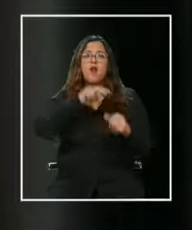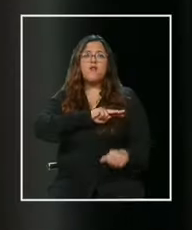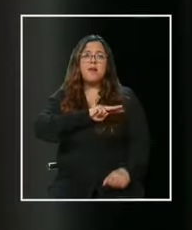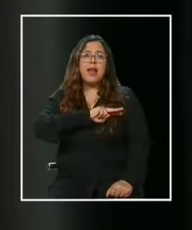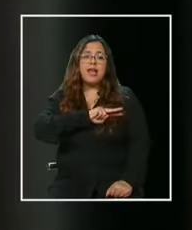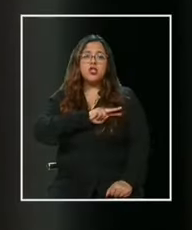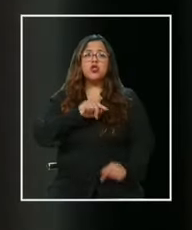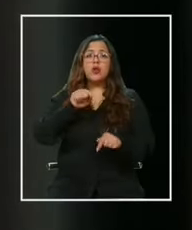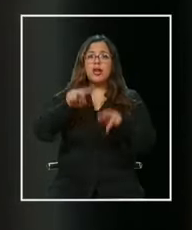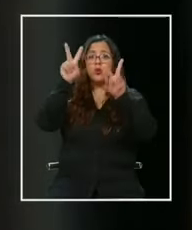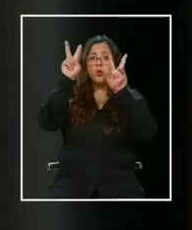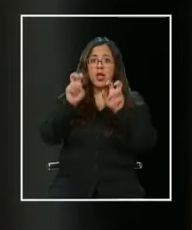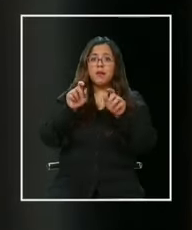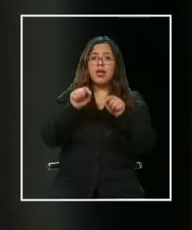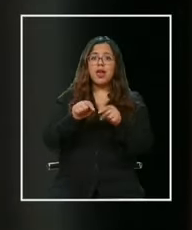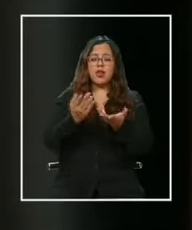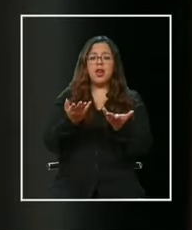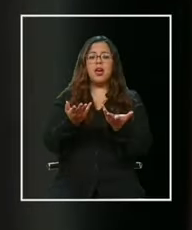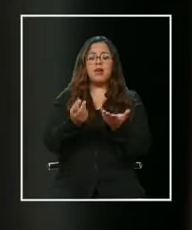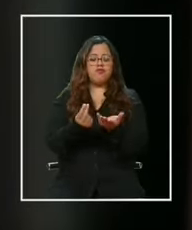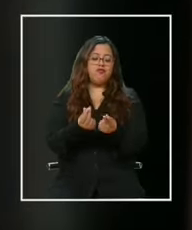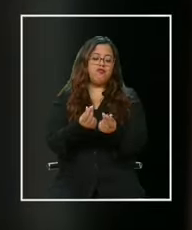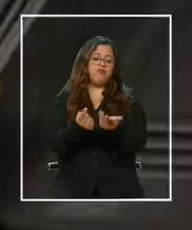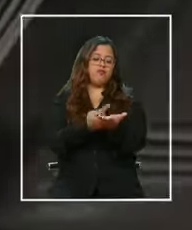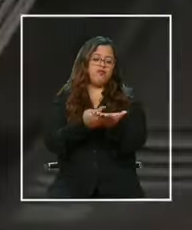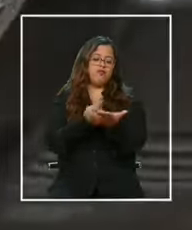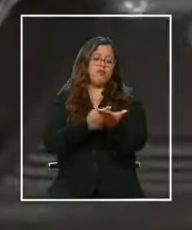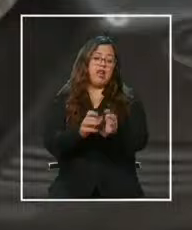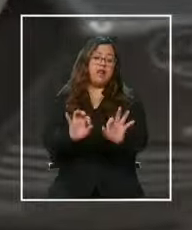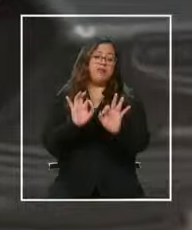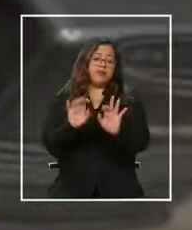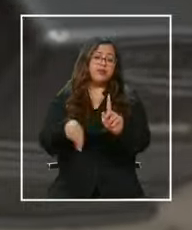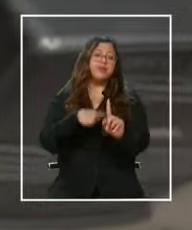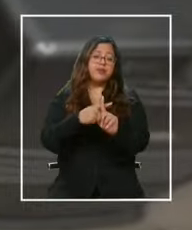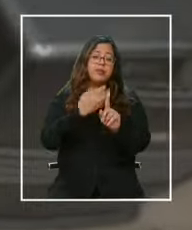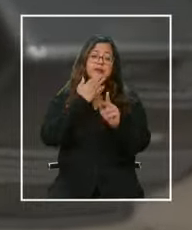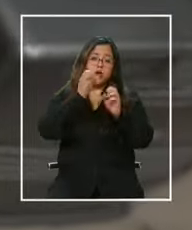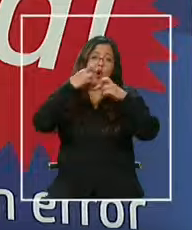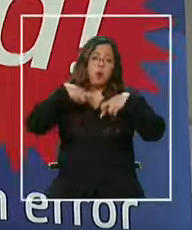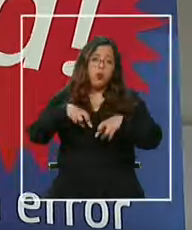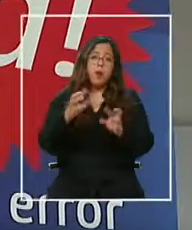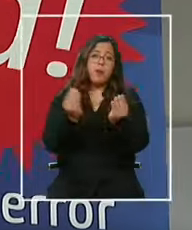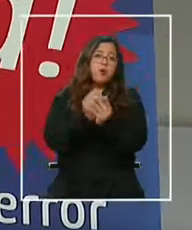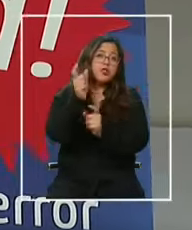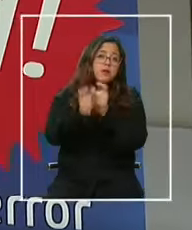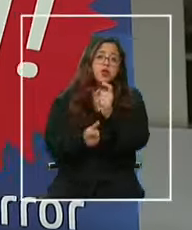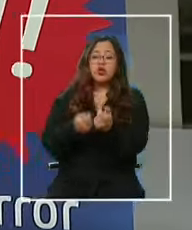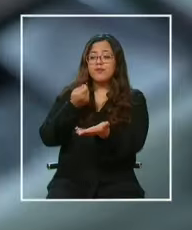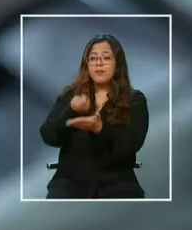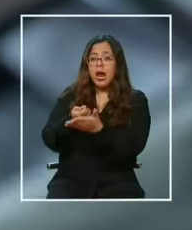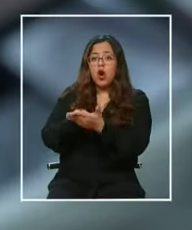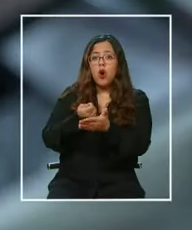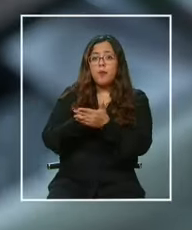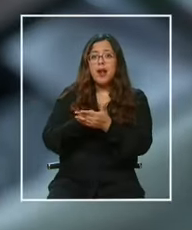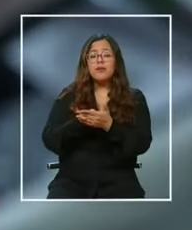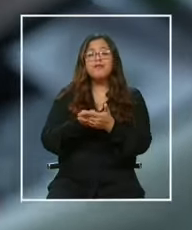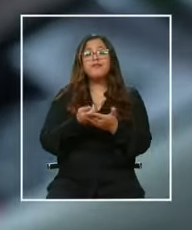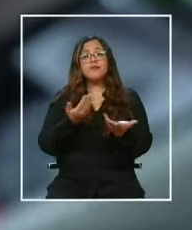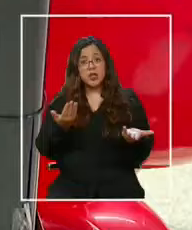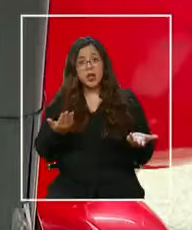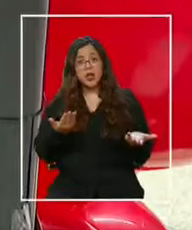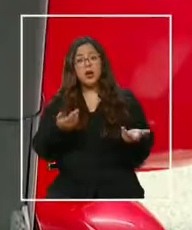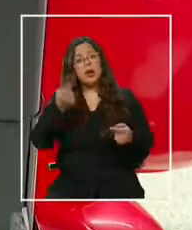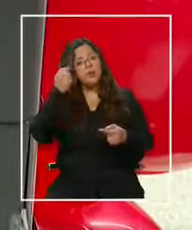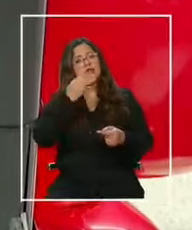Valparaíso. Una versión que saca cuentas alegres por el momento y que se convierte en una oportunidad para cientos de consumidores que buscan comprar,